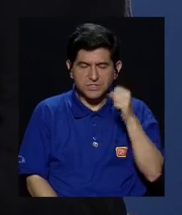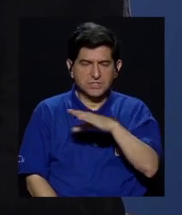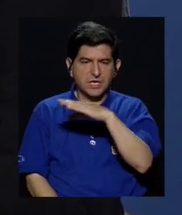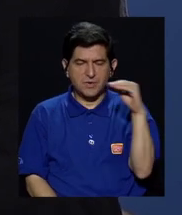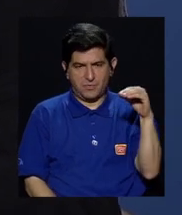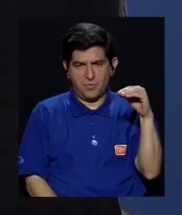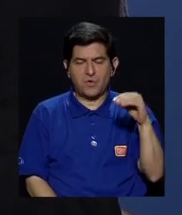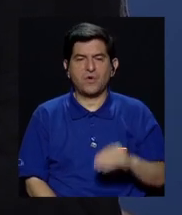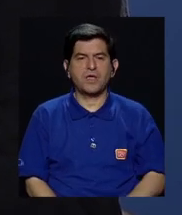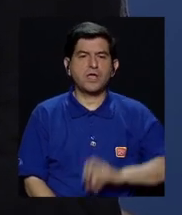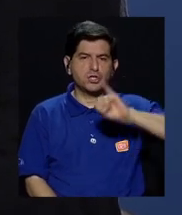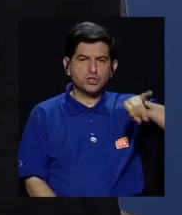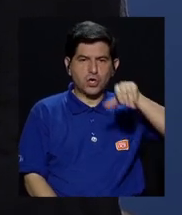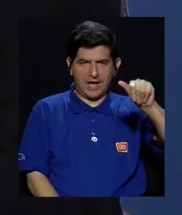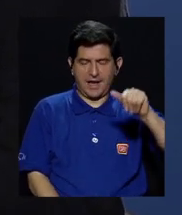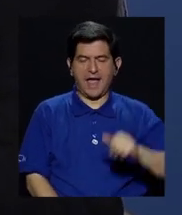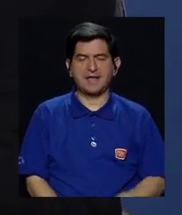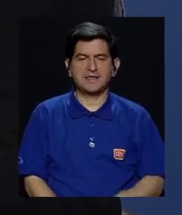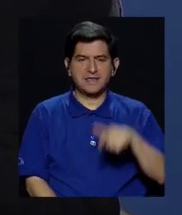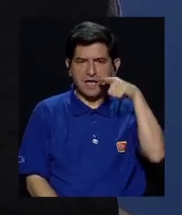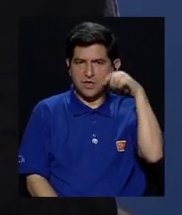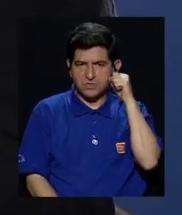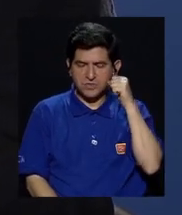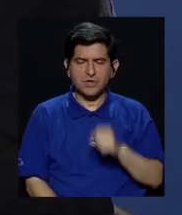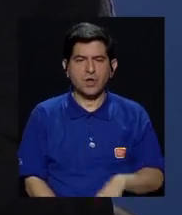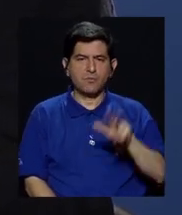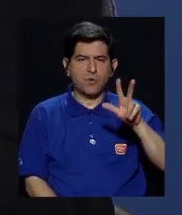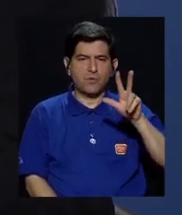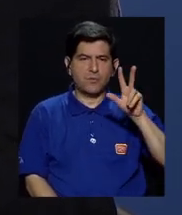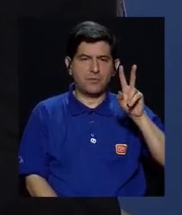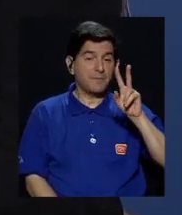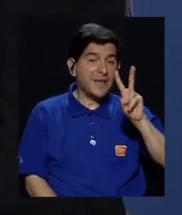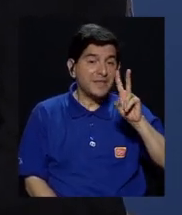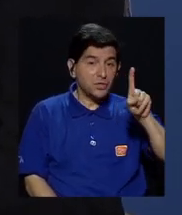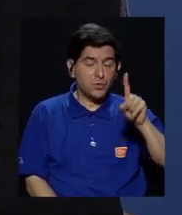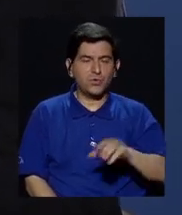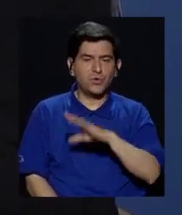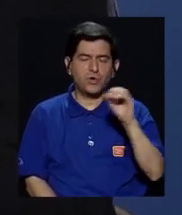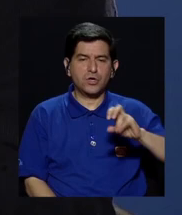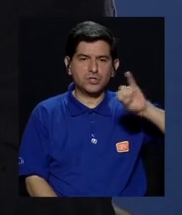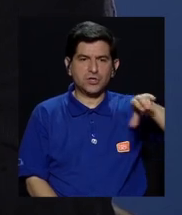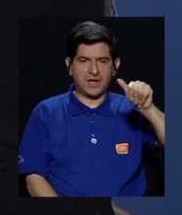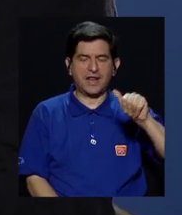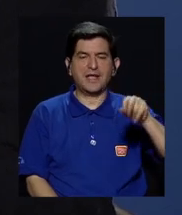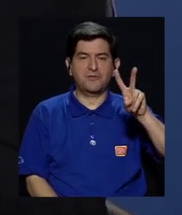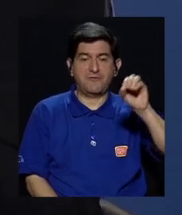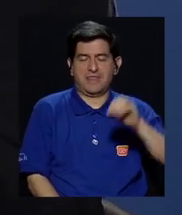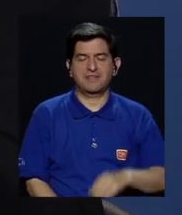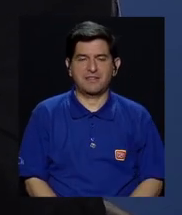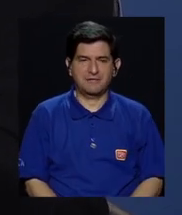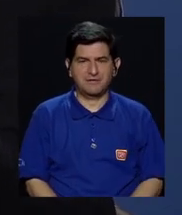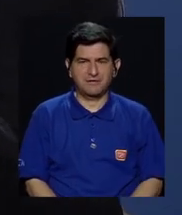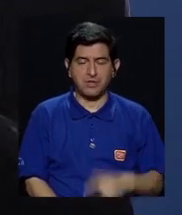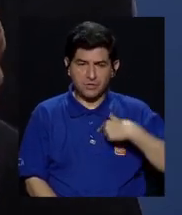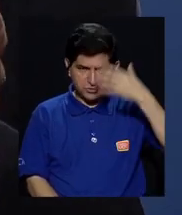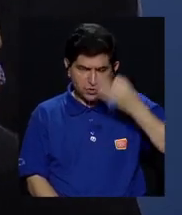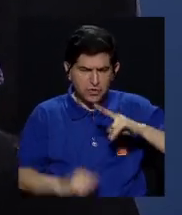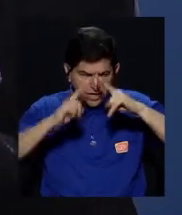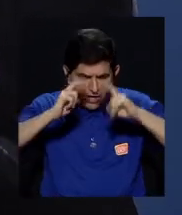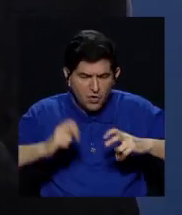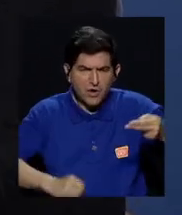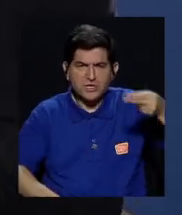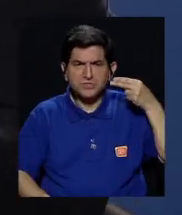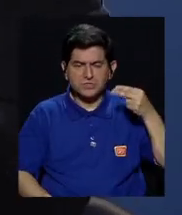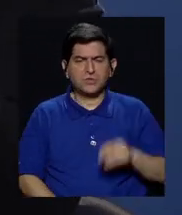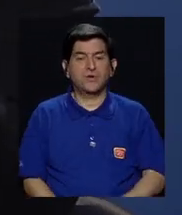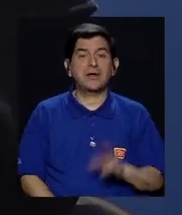y la de johnny araya el guille no pasó con un 21 y yo ni pasó casi con un 23 para mi revisando